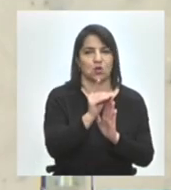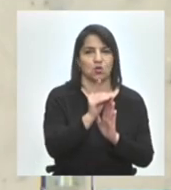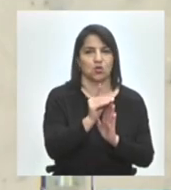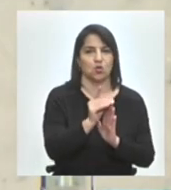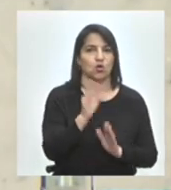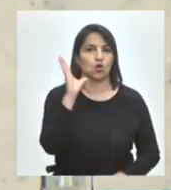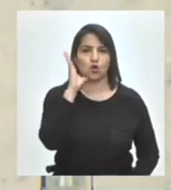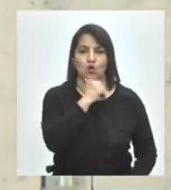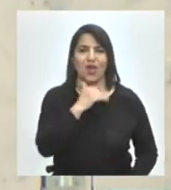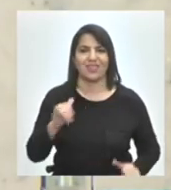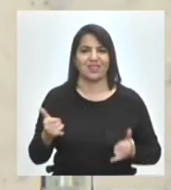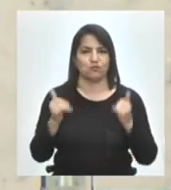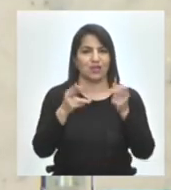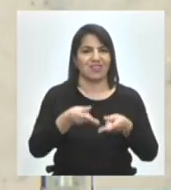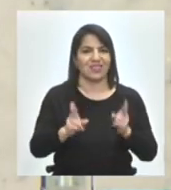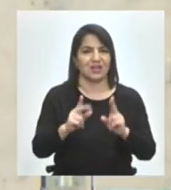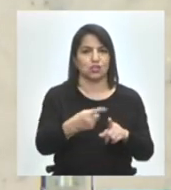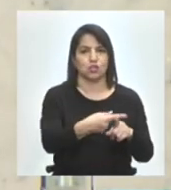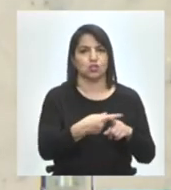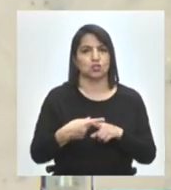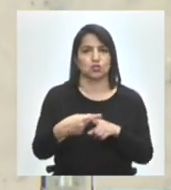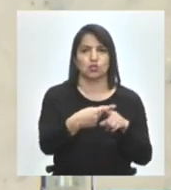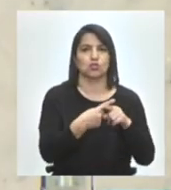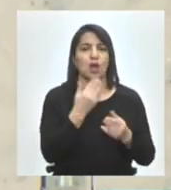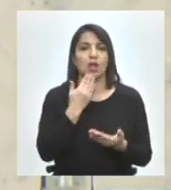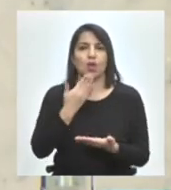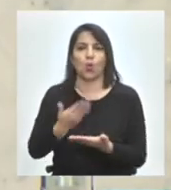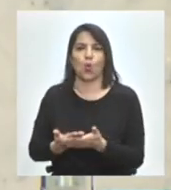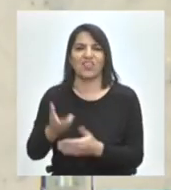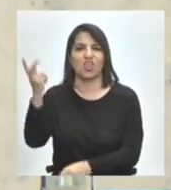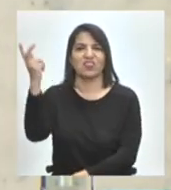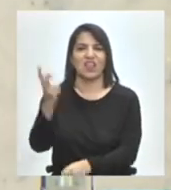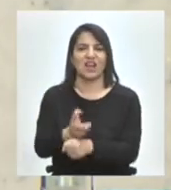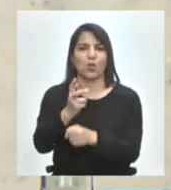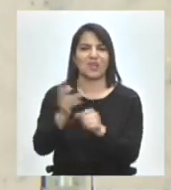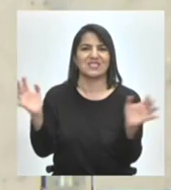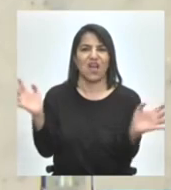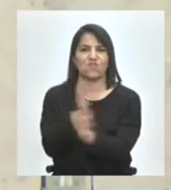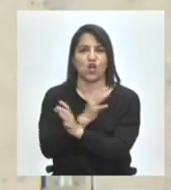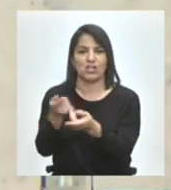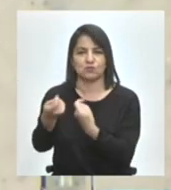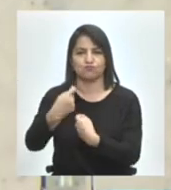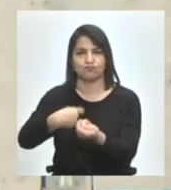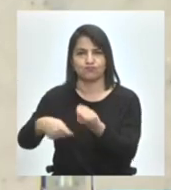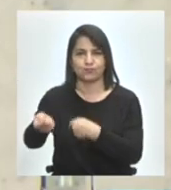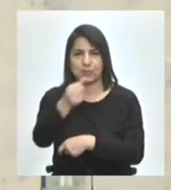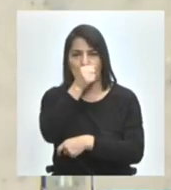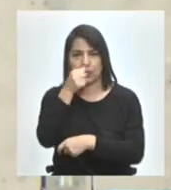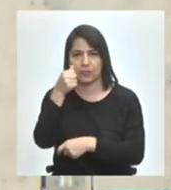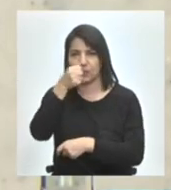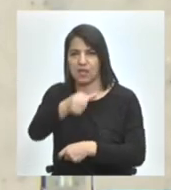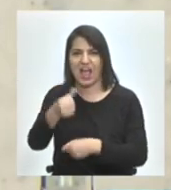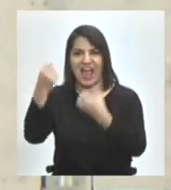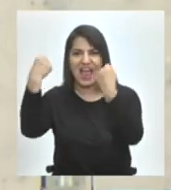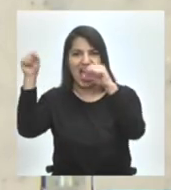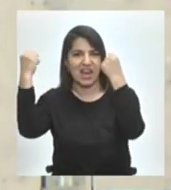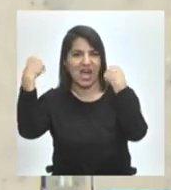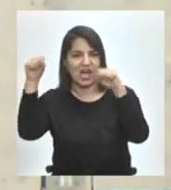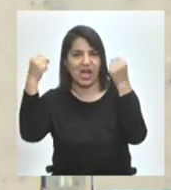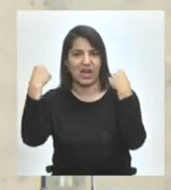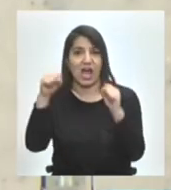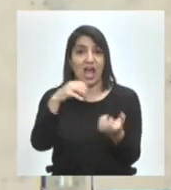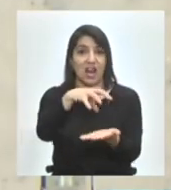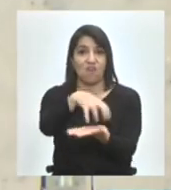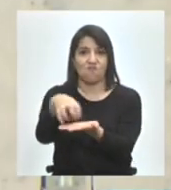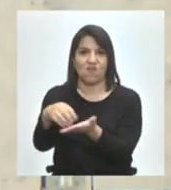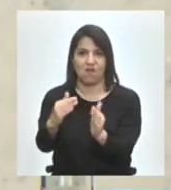poder disfrutar de derechos sociales, mientras la delincuencia, la violencia y el narcotráfico continúen ganando la batalla en los barrios de